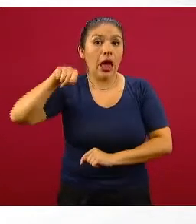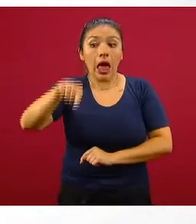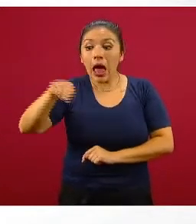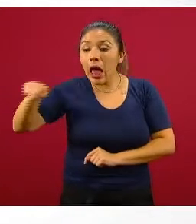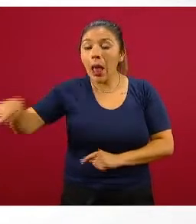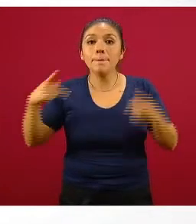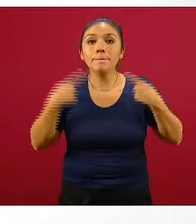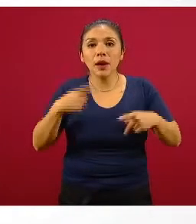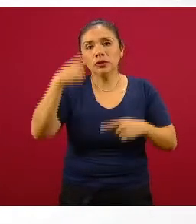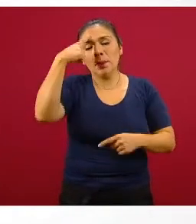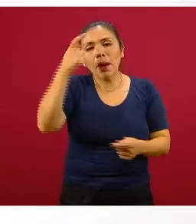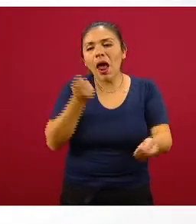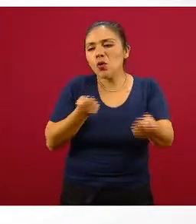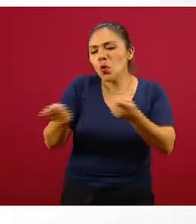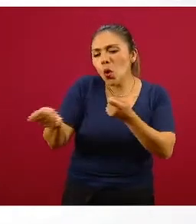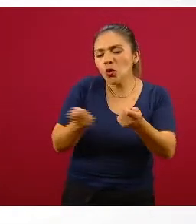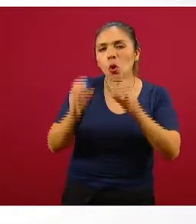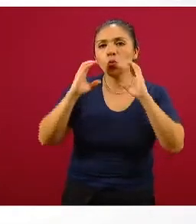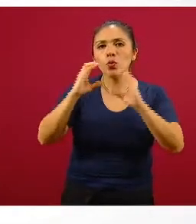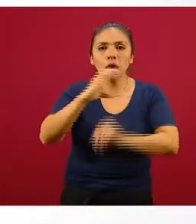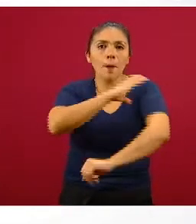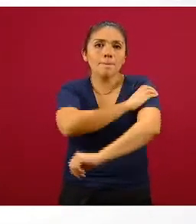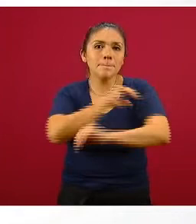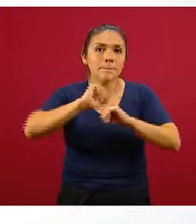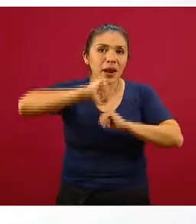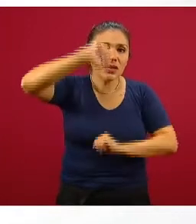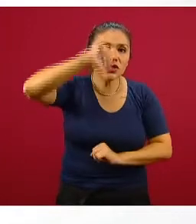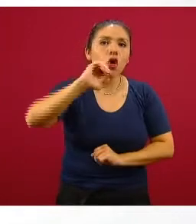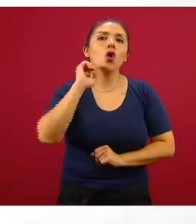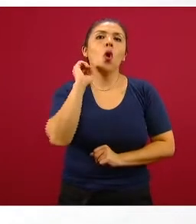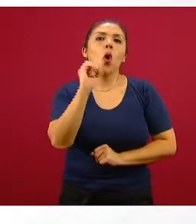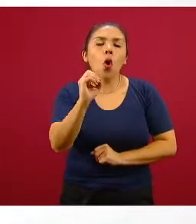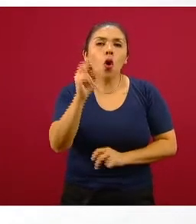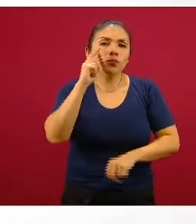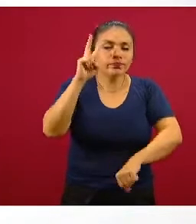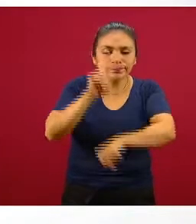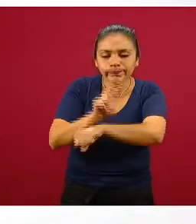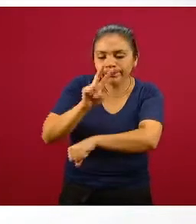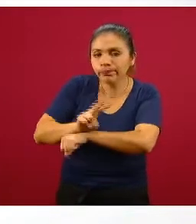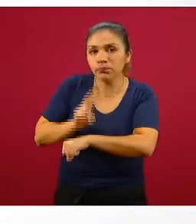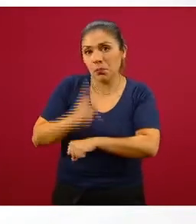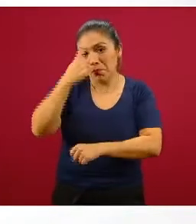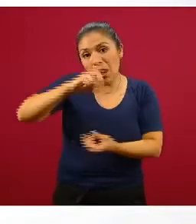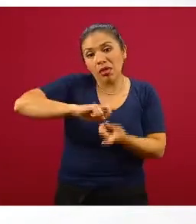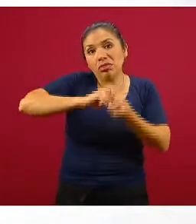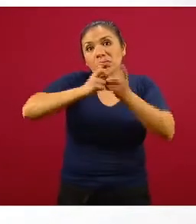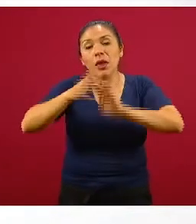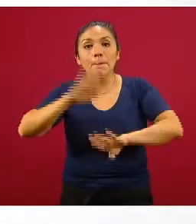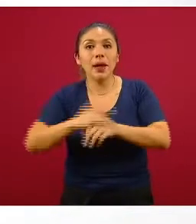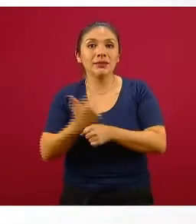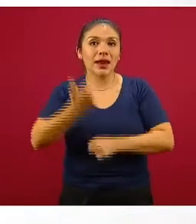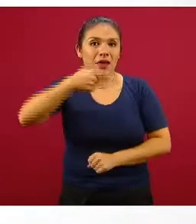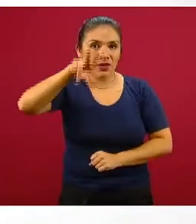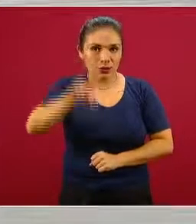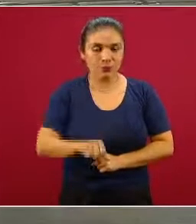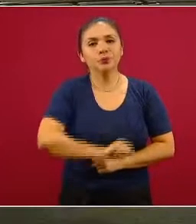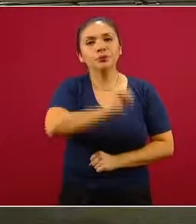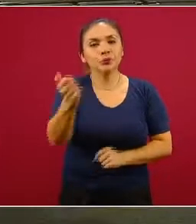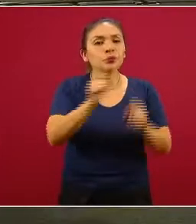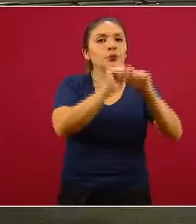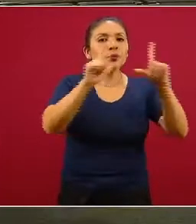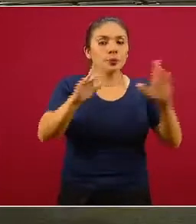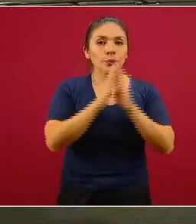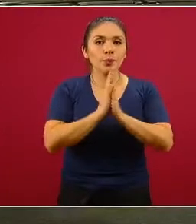les controlaríamos la presión arterial, la hipertensión, o los estaríamos vigilando que no desarrollen la enfermedad grave. La que sigue, por